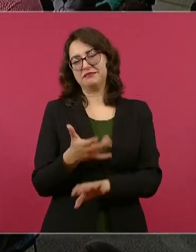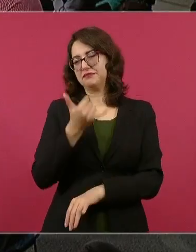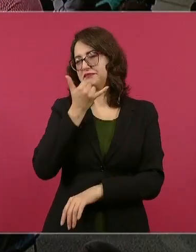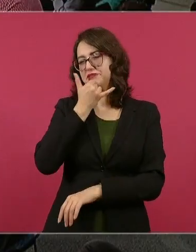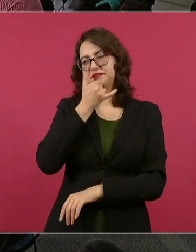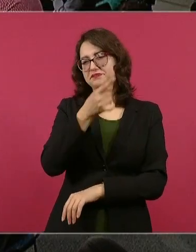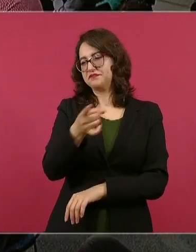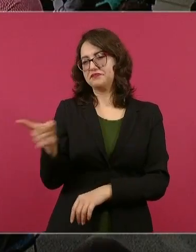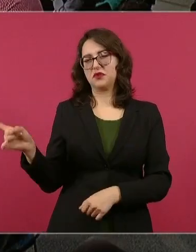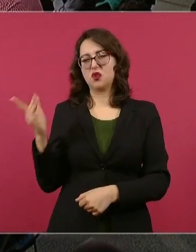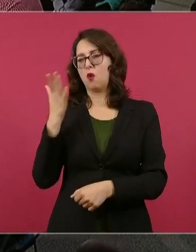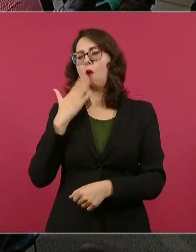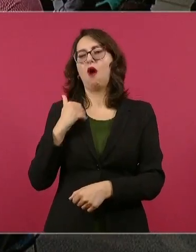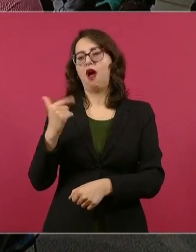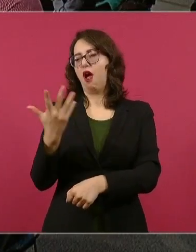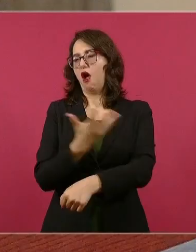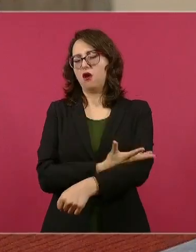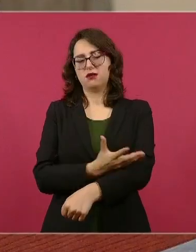Dos,